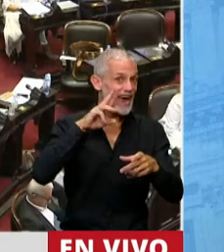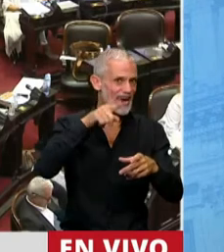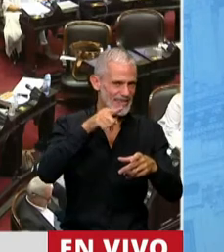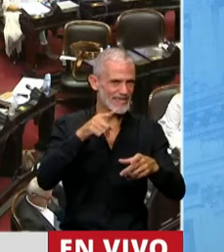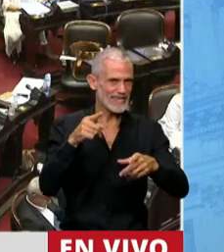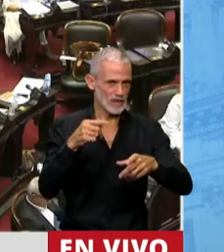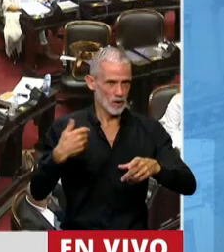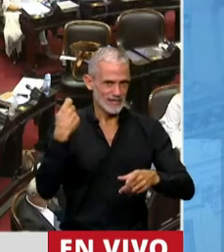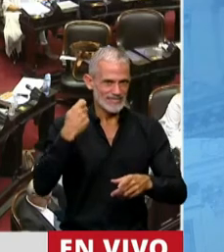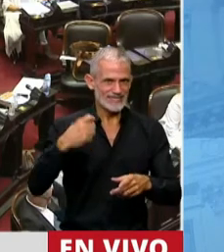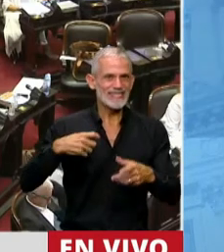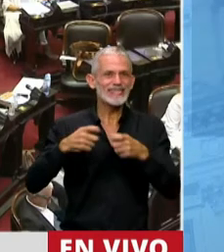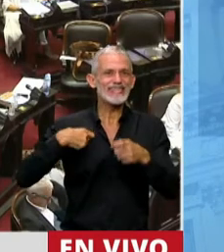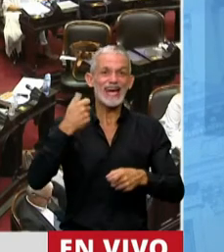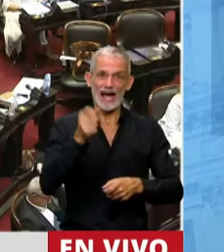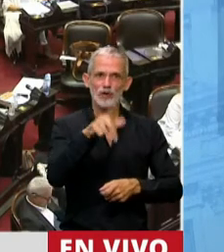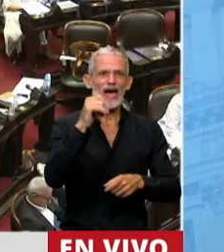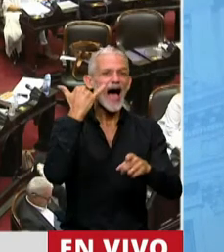le hace una grave acusación De Vido.